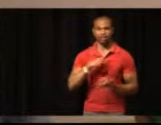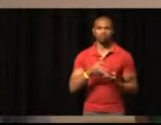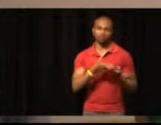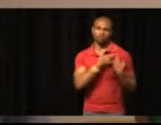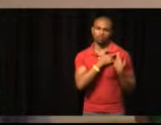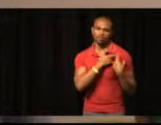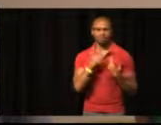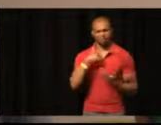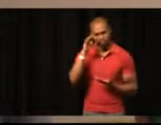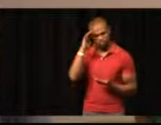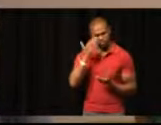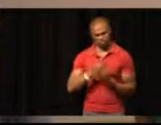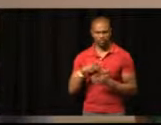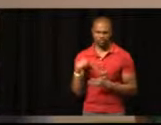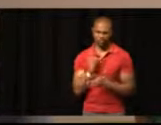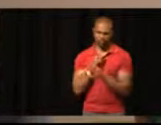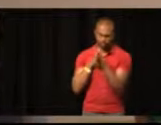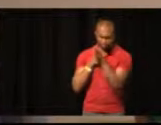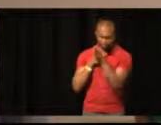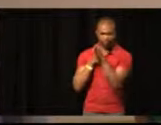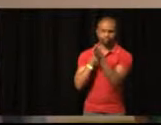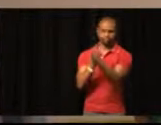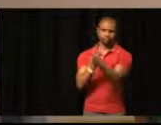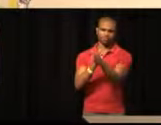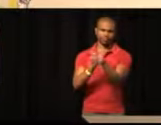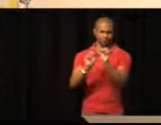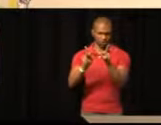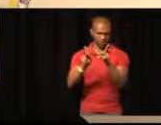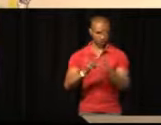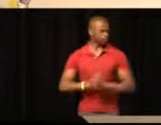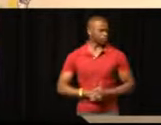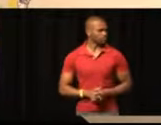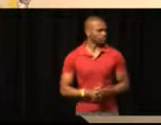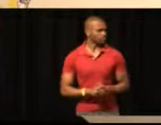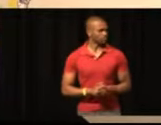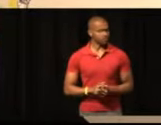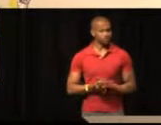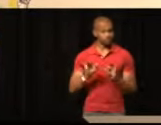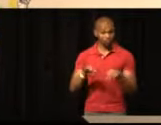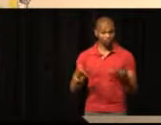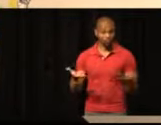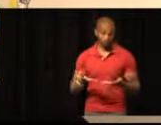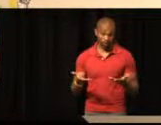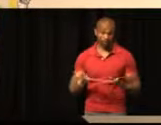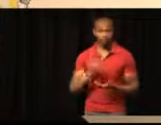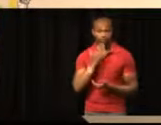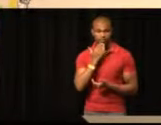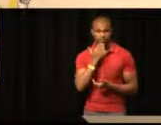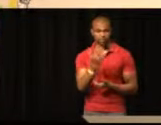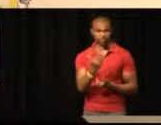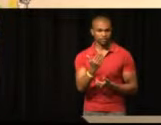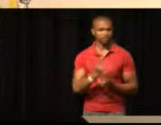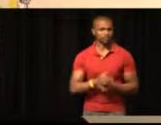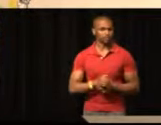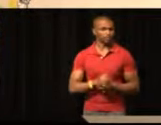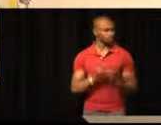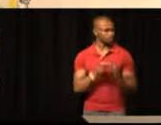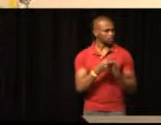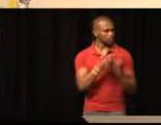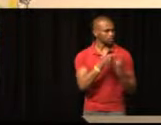allí, y la universidad tiene ese papel. Yo creo que sí estamos en el camino correcto. Y para finalizar